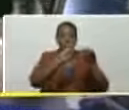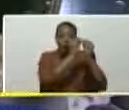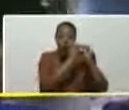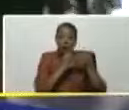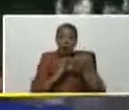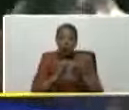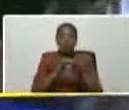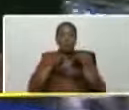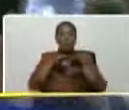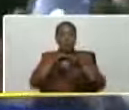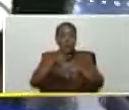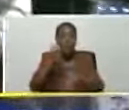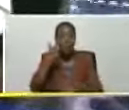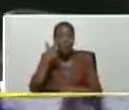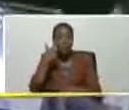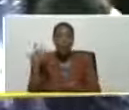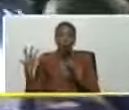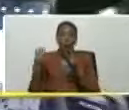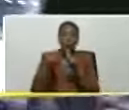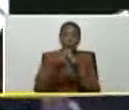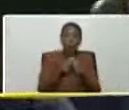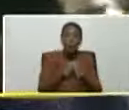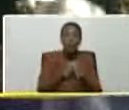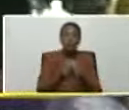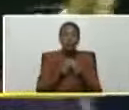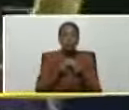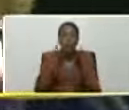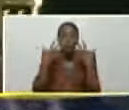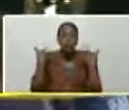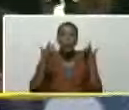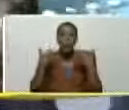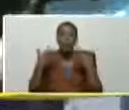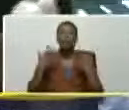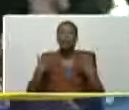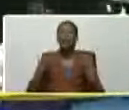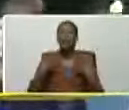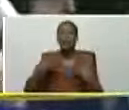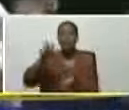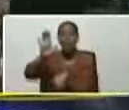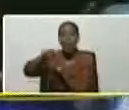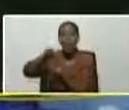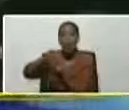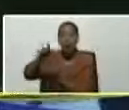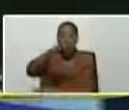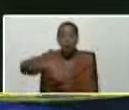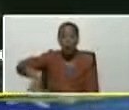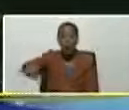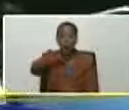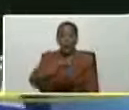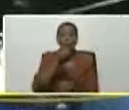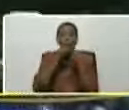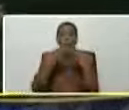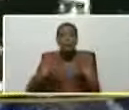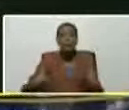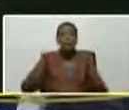Vamos avanzando con este viento fresco. El viento fresco.